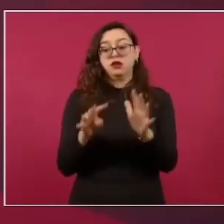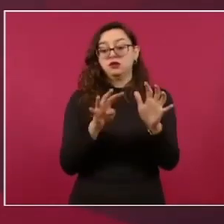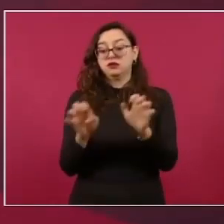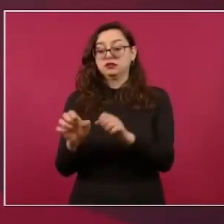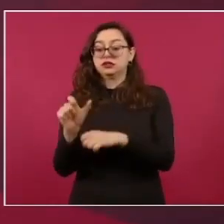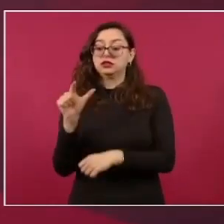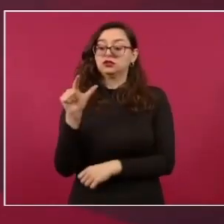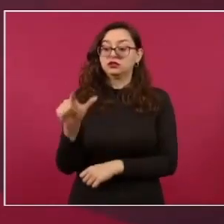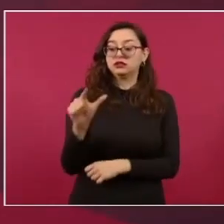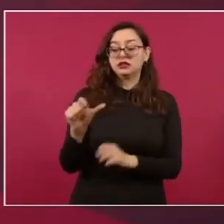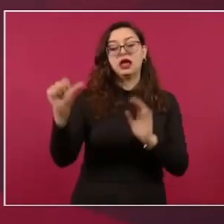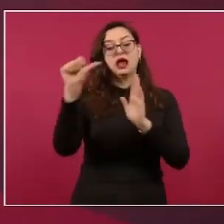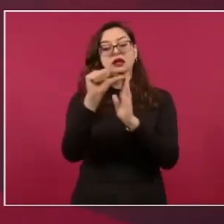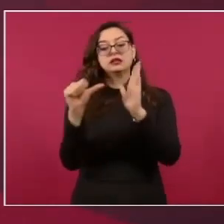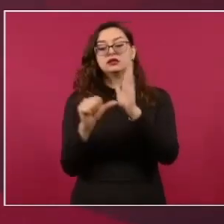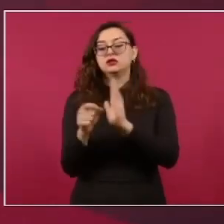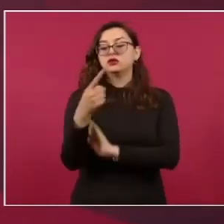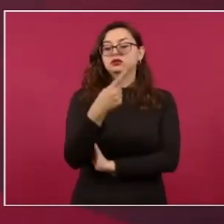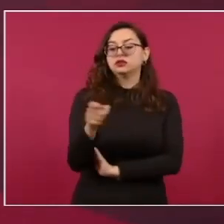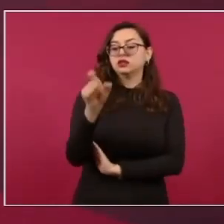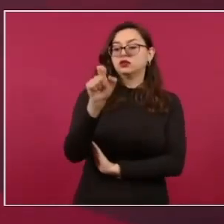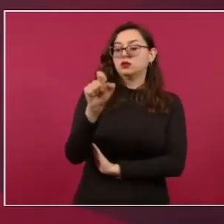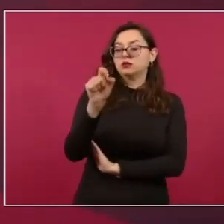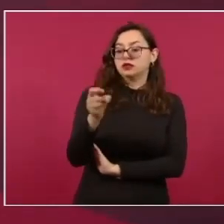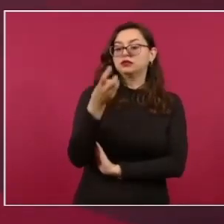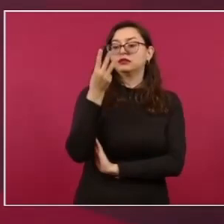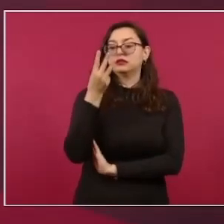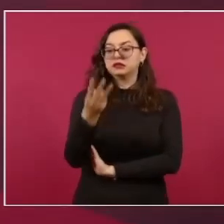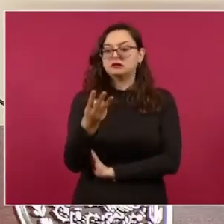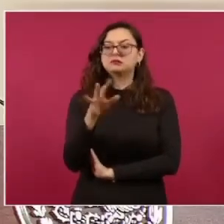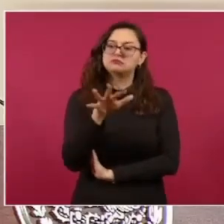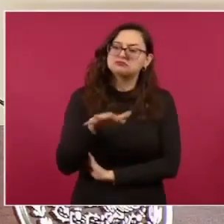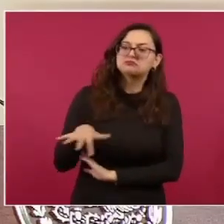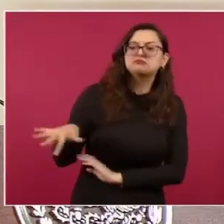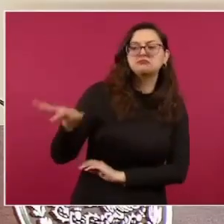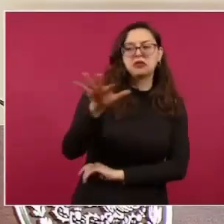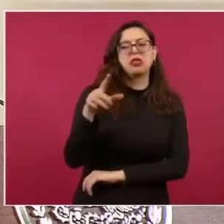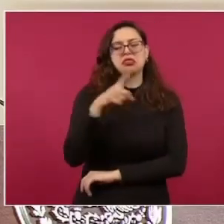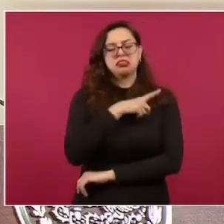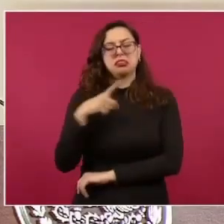en el artículo 123 que la consideraba de utilidad social y se